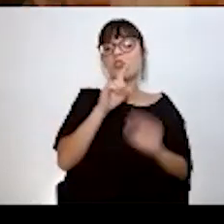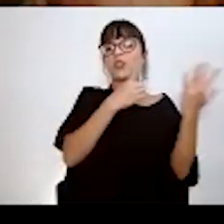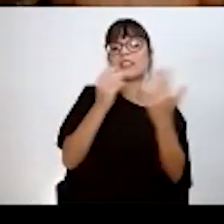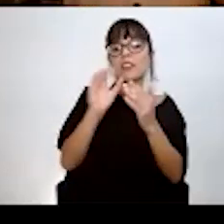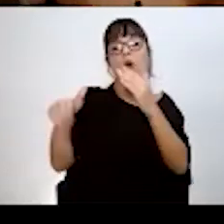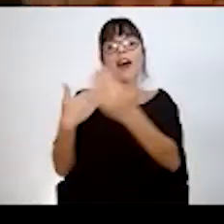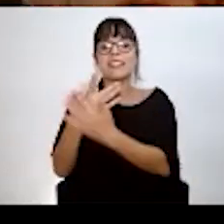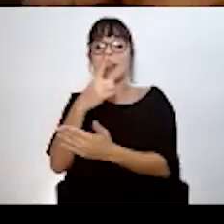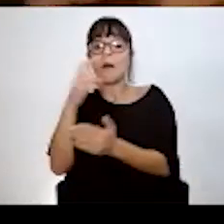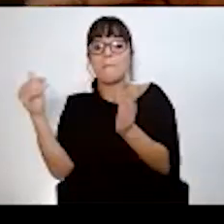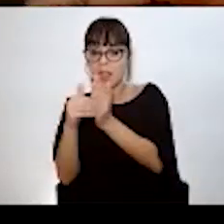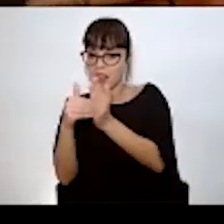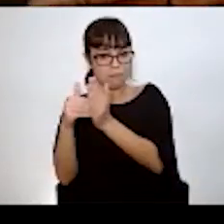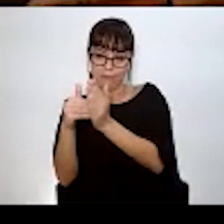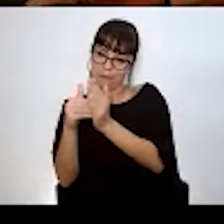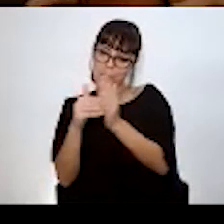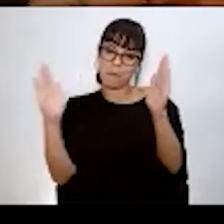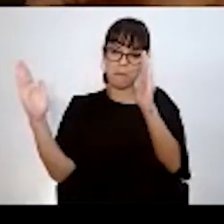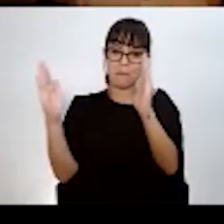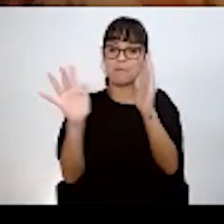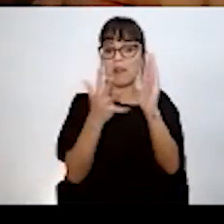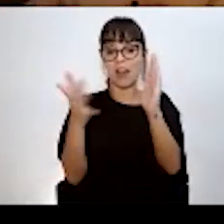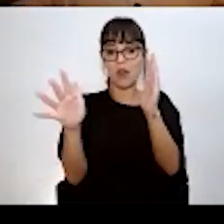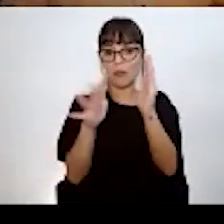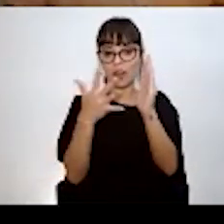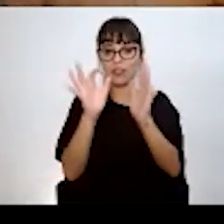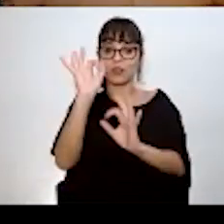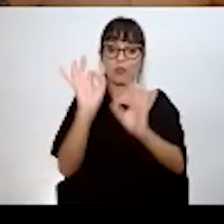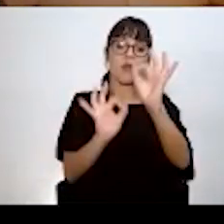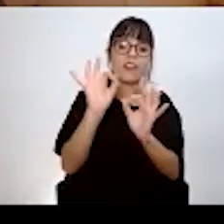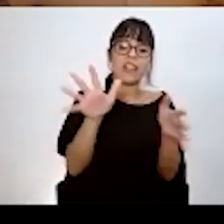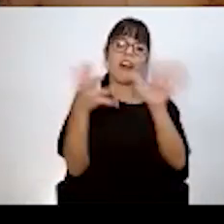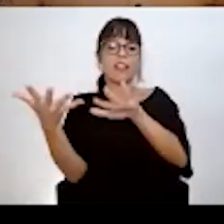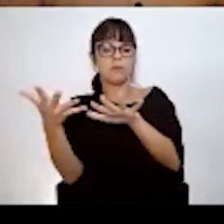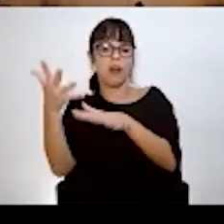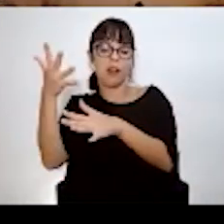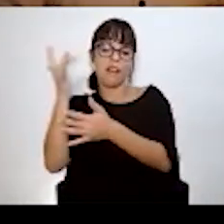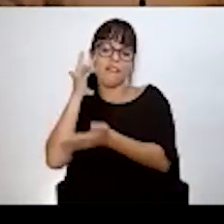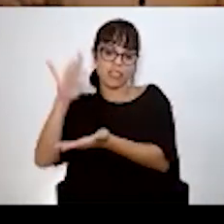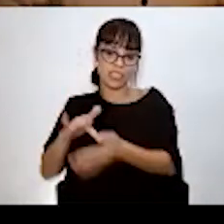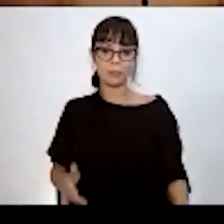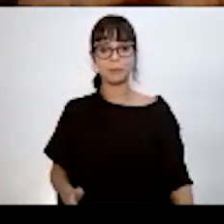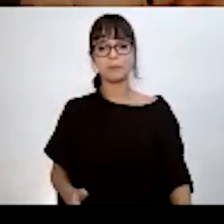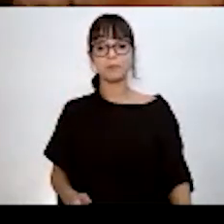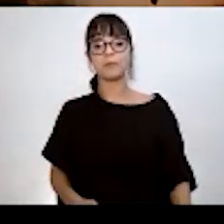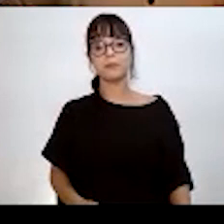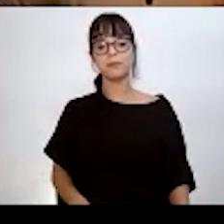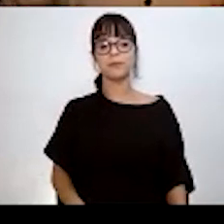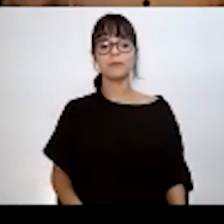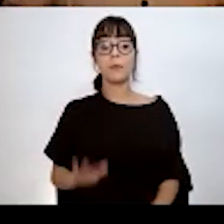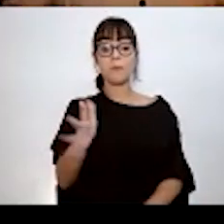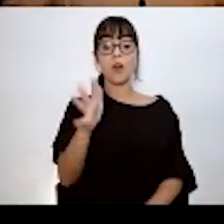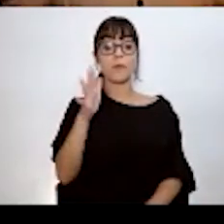calendáricas, sino son, es la conversión de la probabilidad en fechas del calendario. Aproximadamente entre el siglo VII